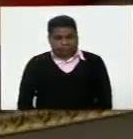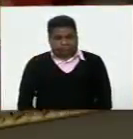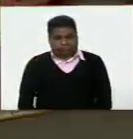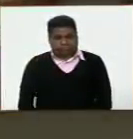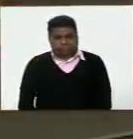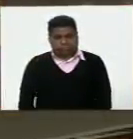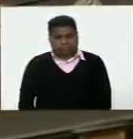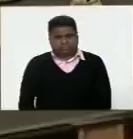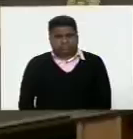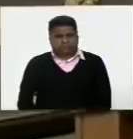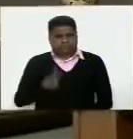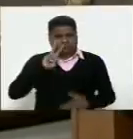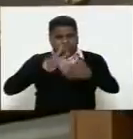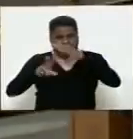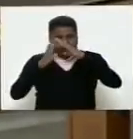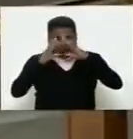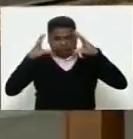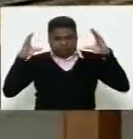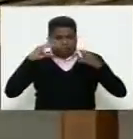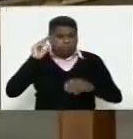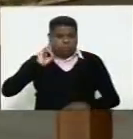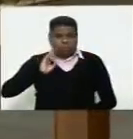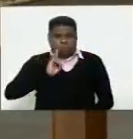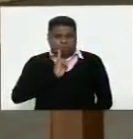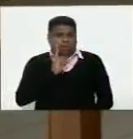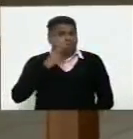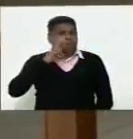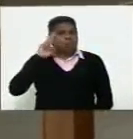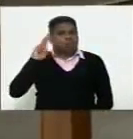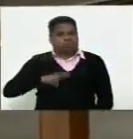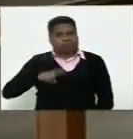que esa visión de Bolívar tenía que ver con la realidad